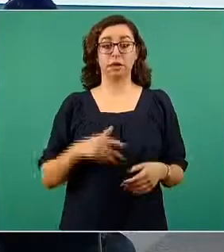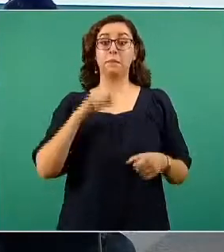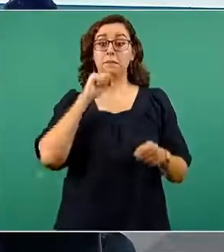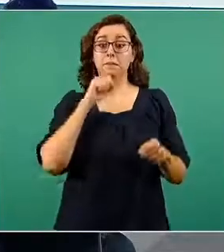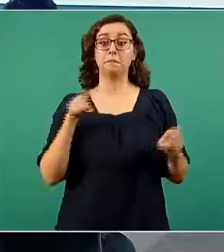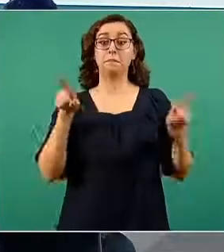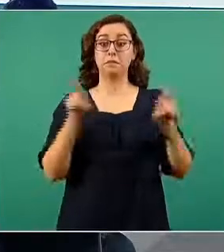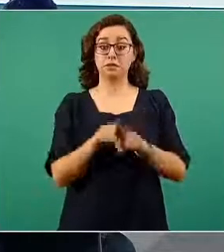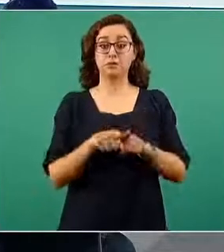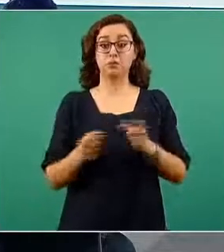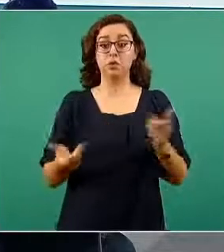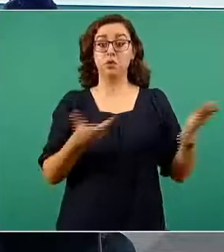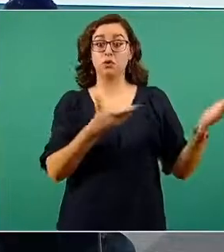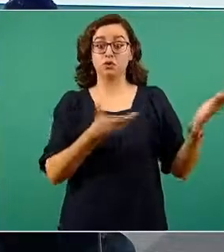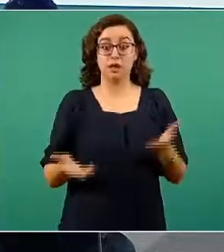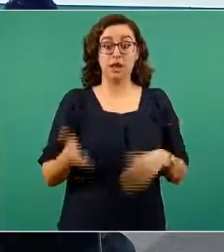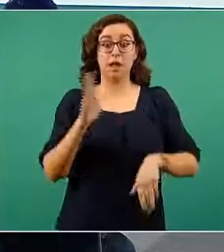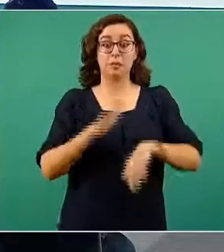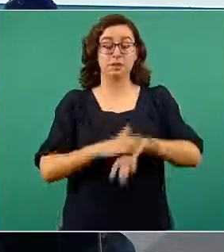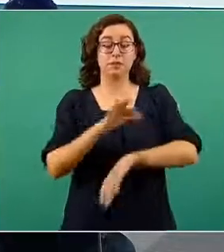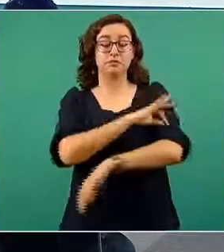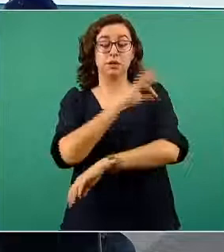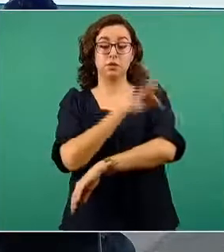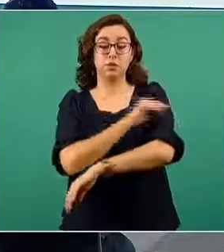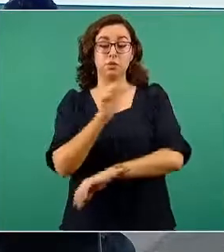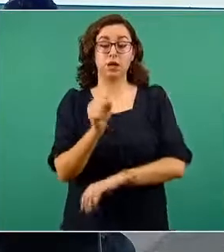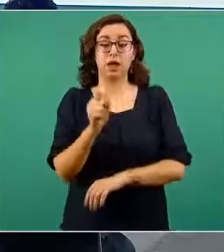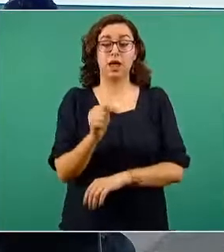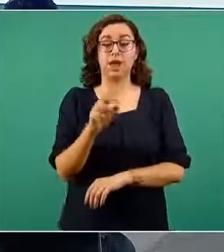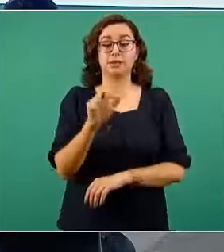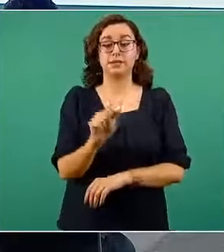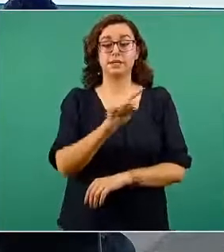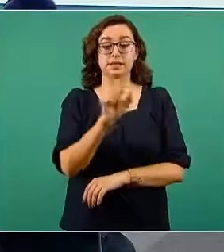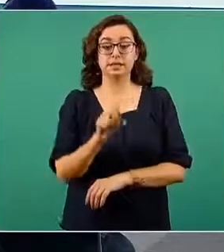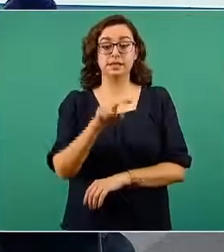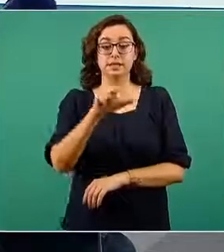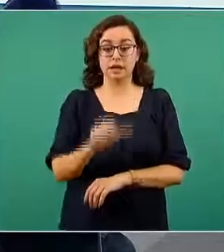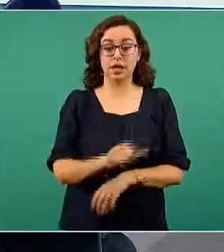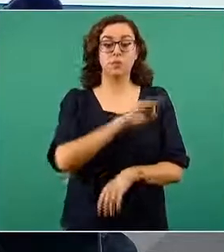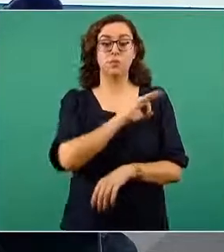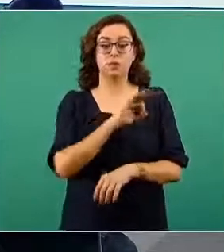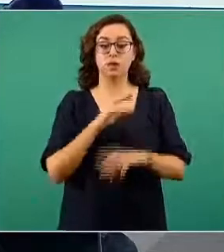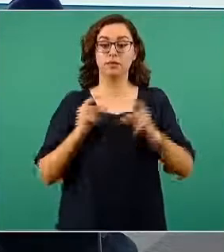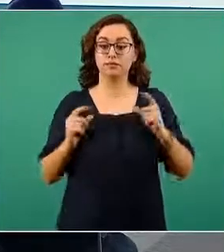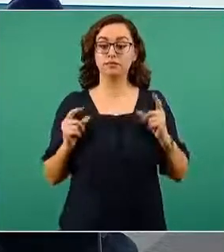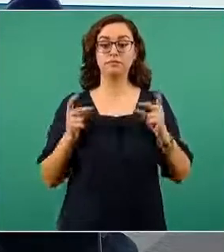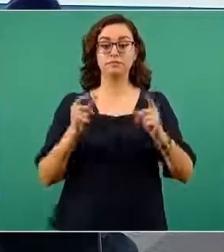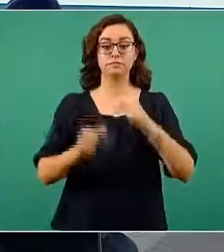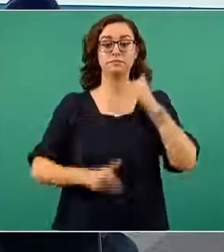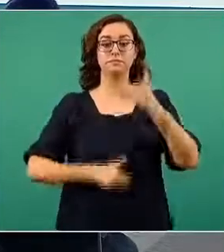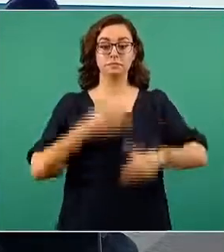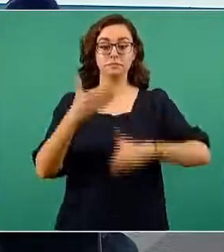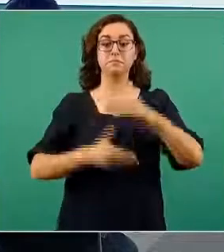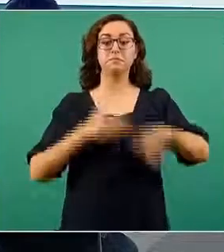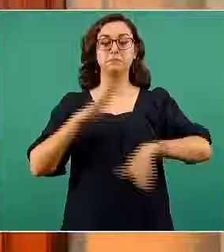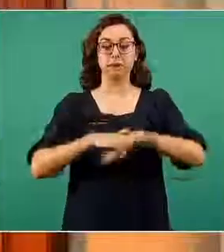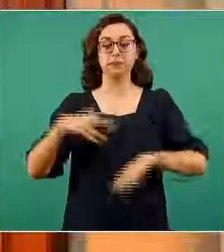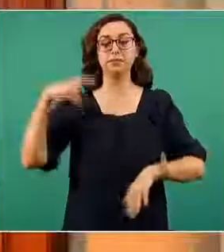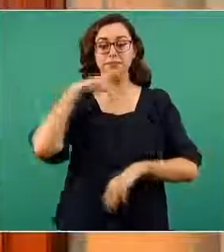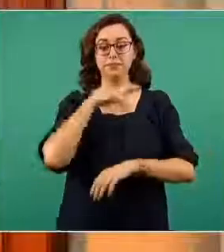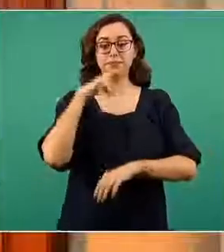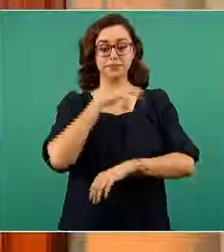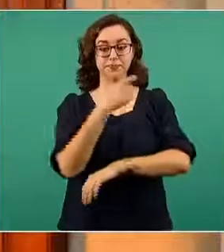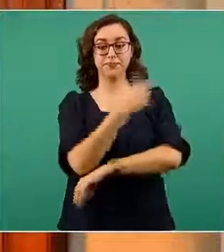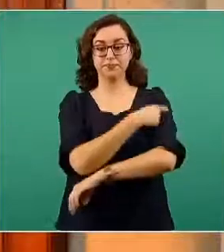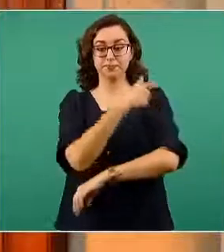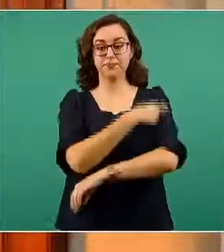seguir avanzando y abriendo los grupos de edad correspondientes y obviamente cerrando aquellos que ya están en la temporalidad